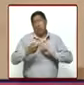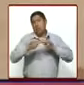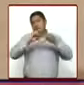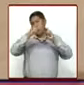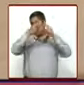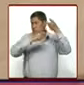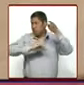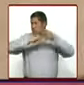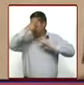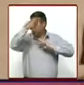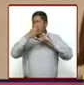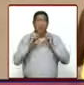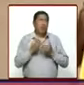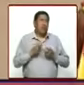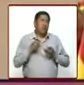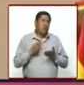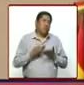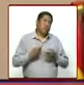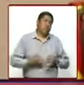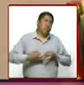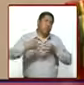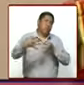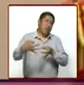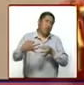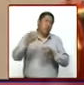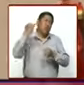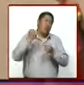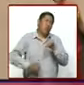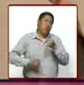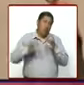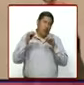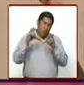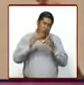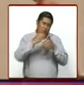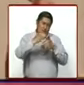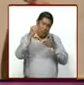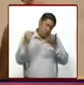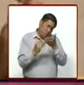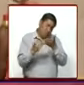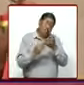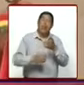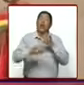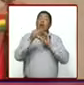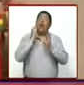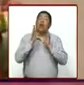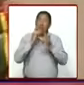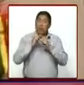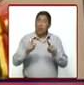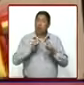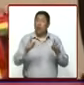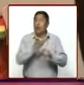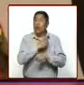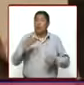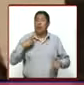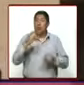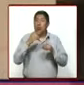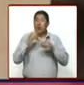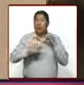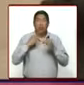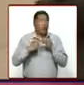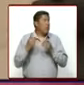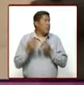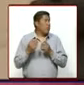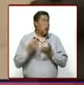modificados y han sido pospuestos para los últimos. Al momento estamos escuchando palabras de diferentes parlamentarios con referencia